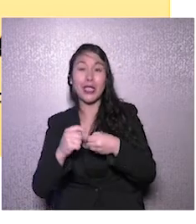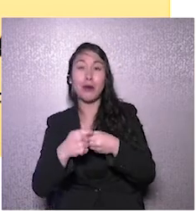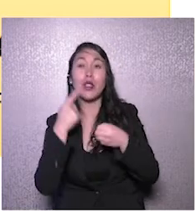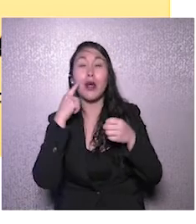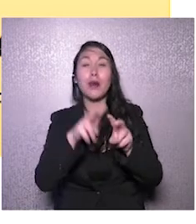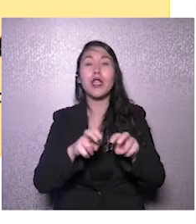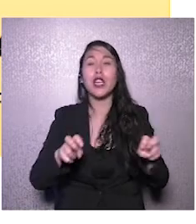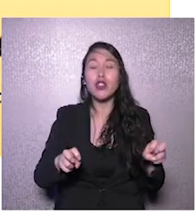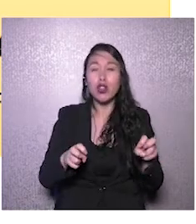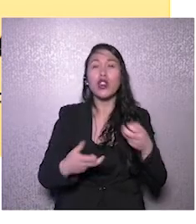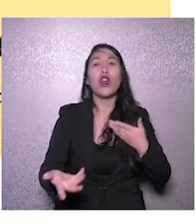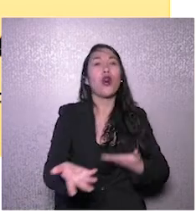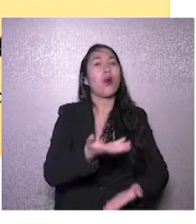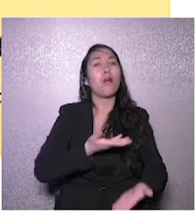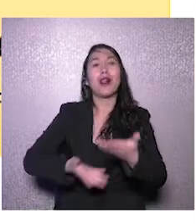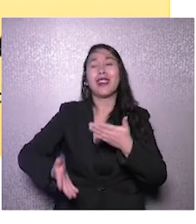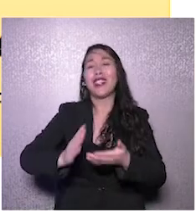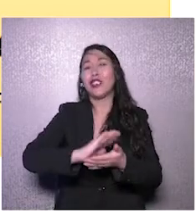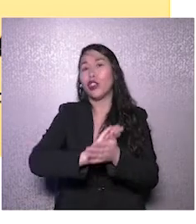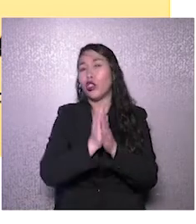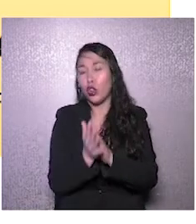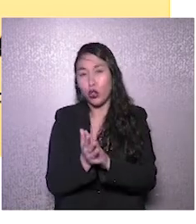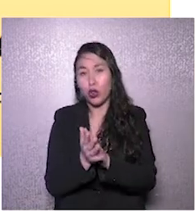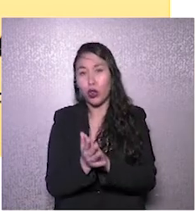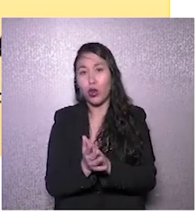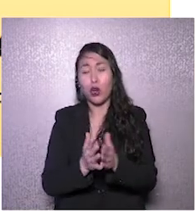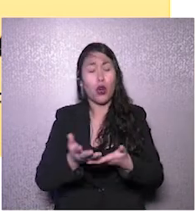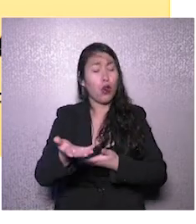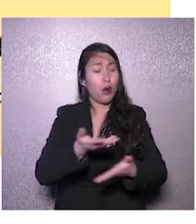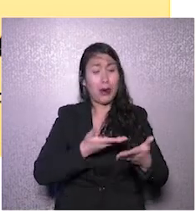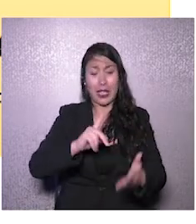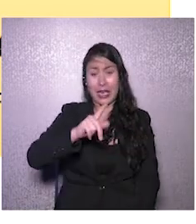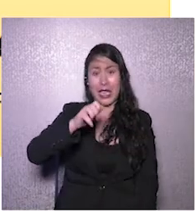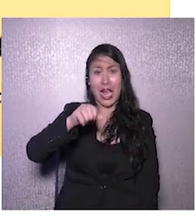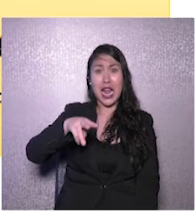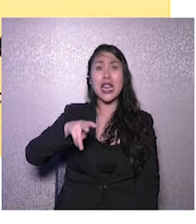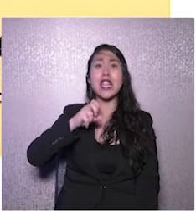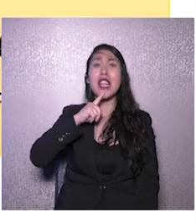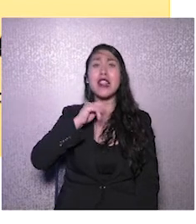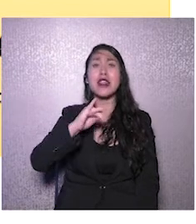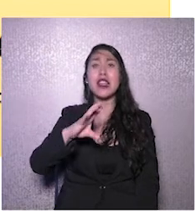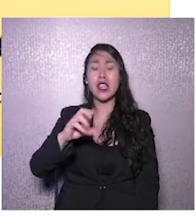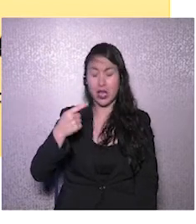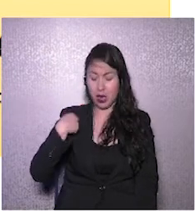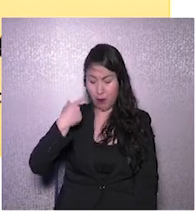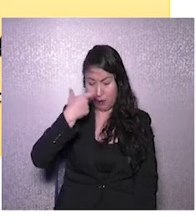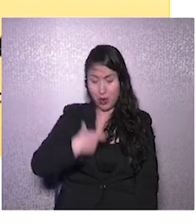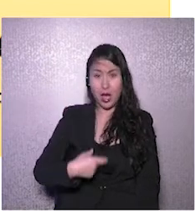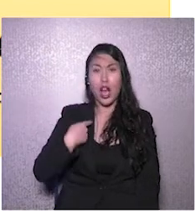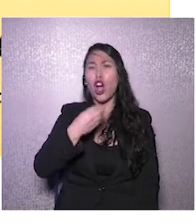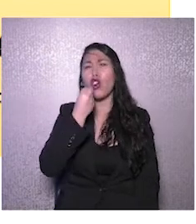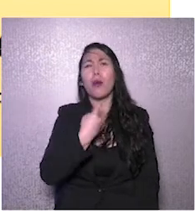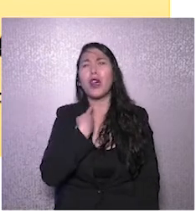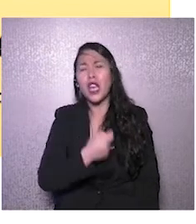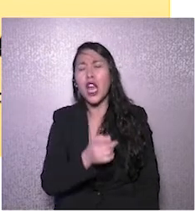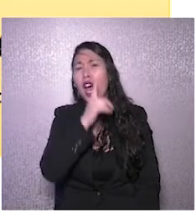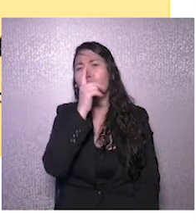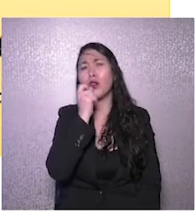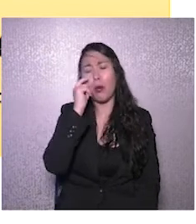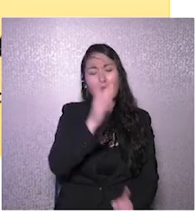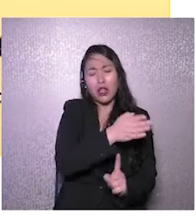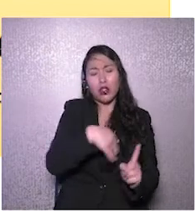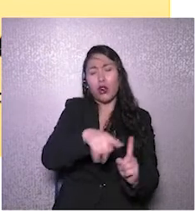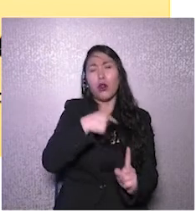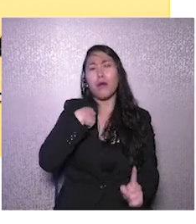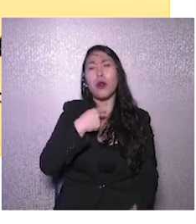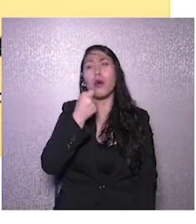clínico electrónico, compartir una secuenciación genética completa mía, qué estoy comiendo, cuáles son mis hábitos, cuál es mi entorno. ¿Sí?